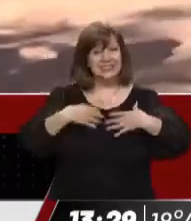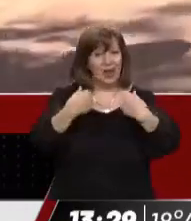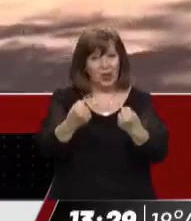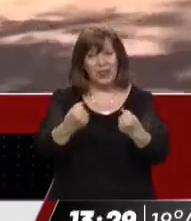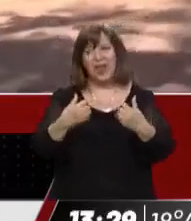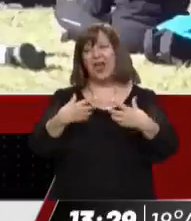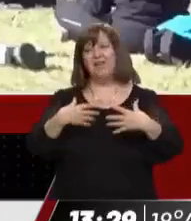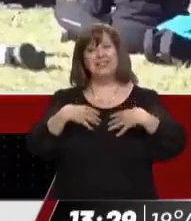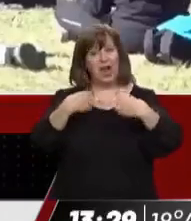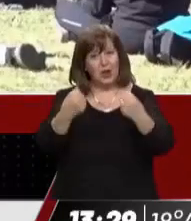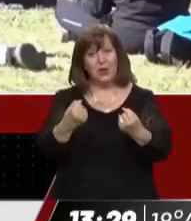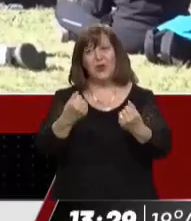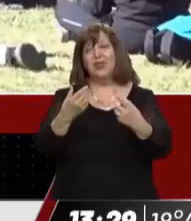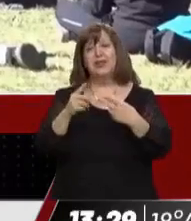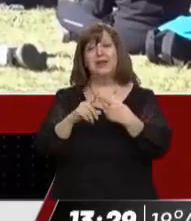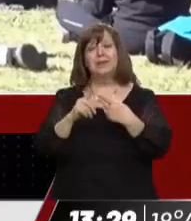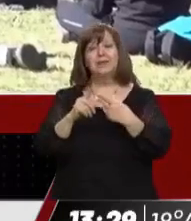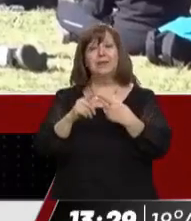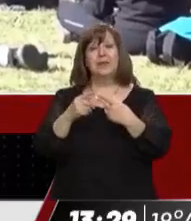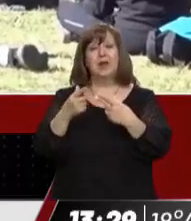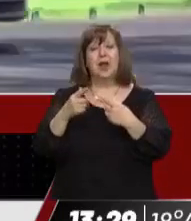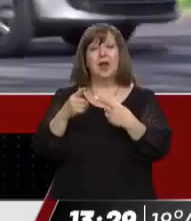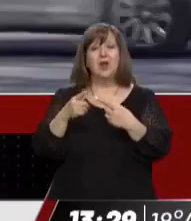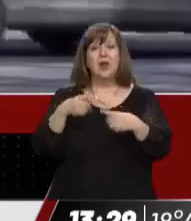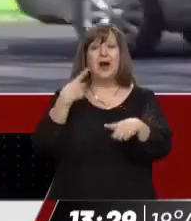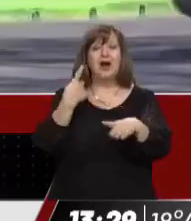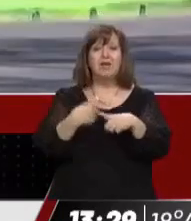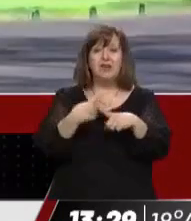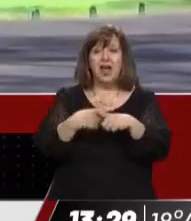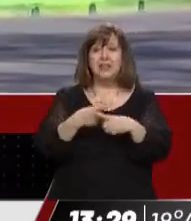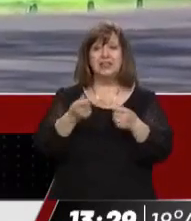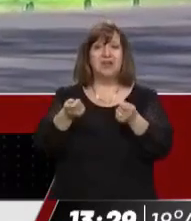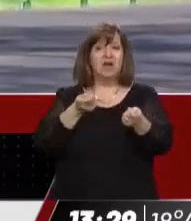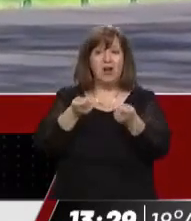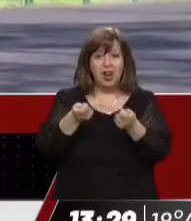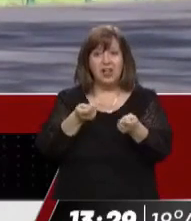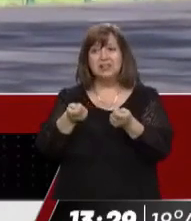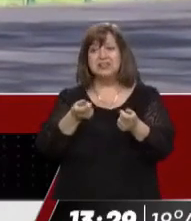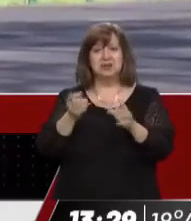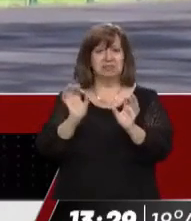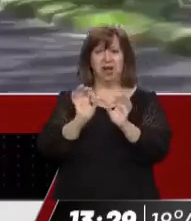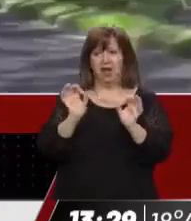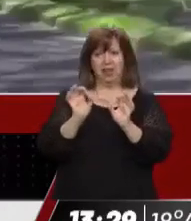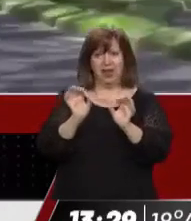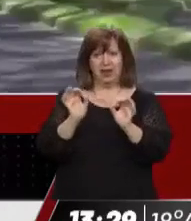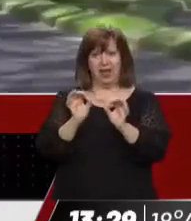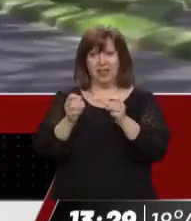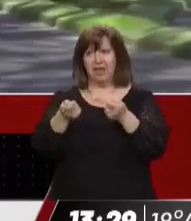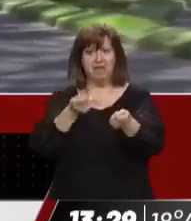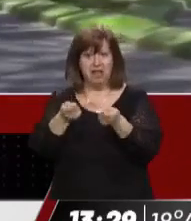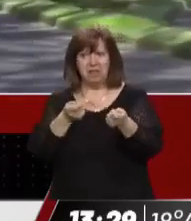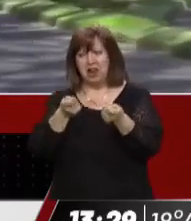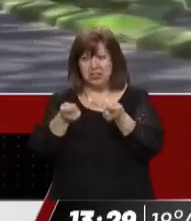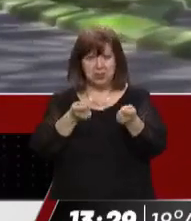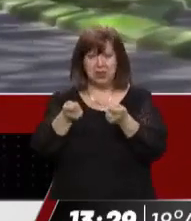poniendo el foco también en aclarar que no hay ninguna fiesta habilitada no este año increíblemente no hay ninguna fiesta pedida